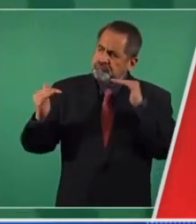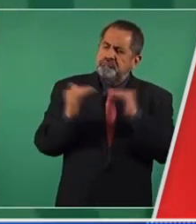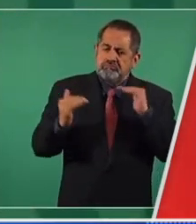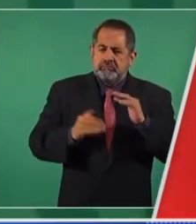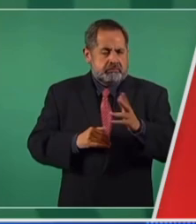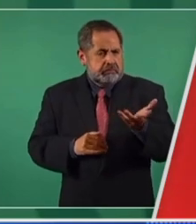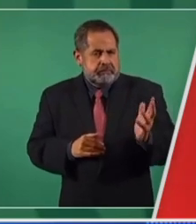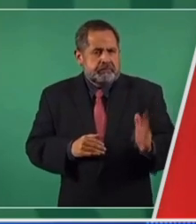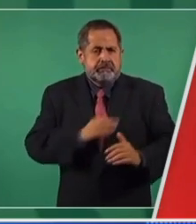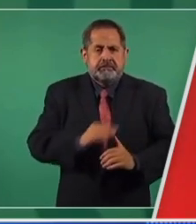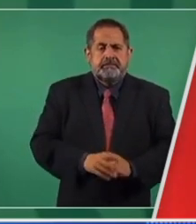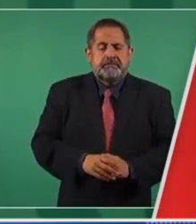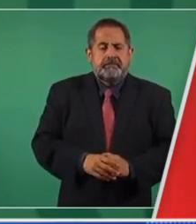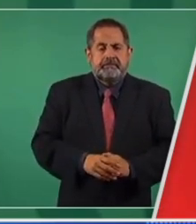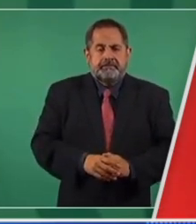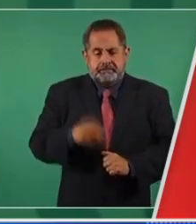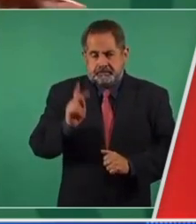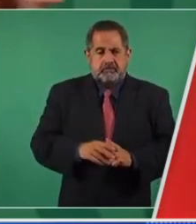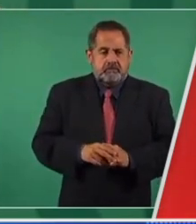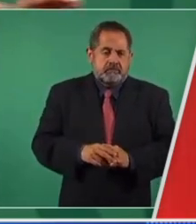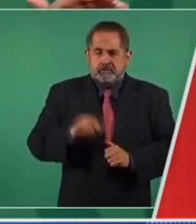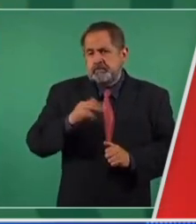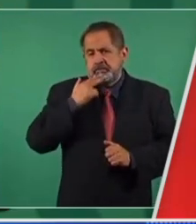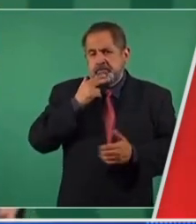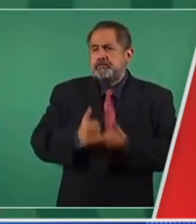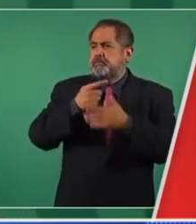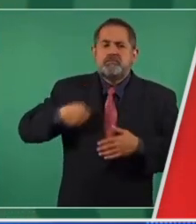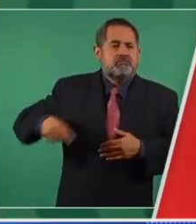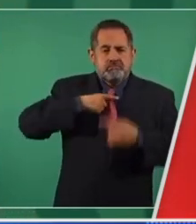condiciones. Pero sí ayuda mucho